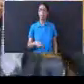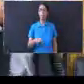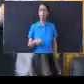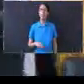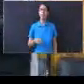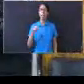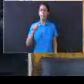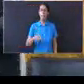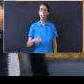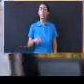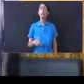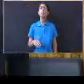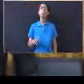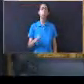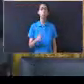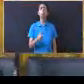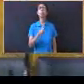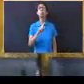lo dieron a diez.